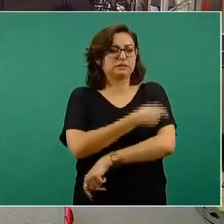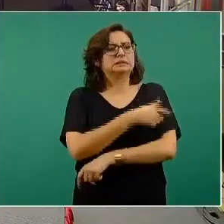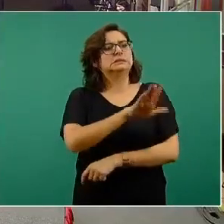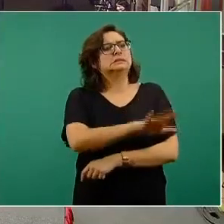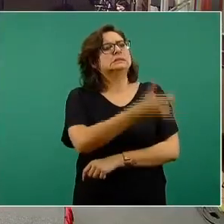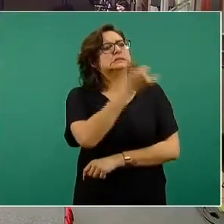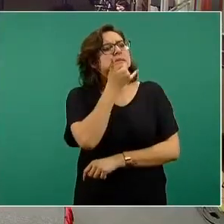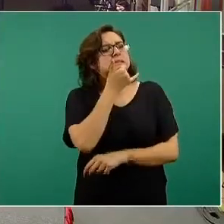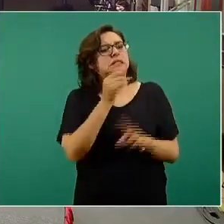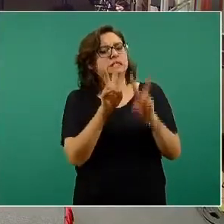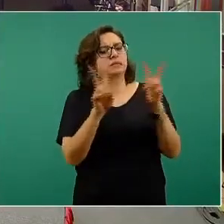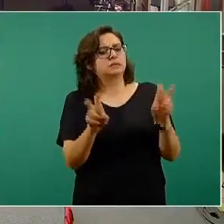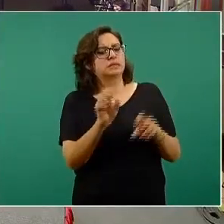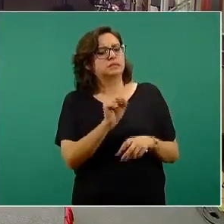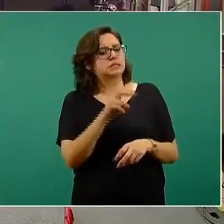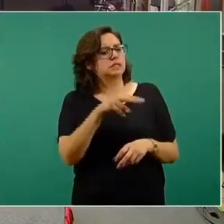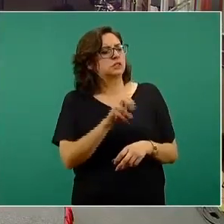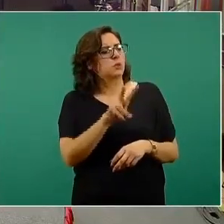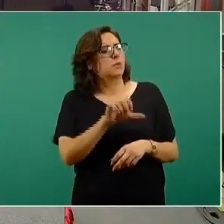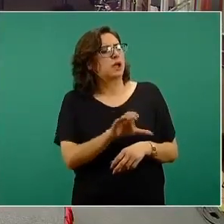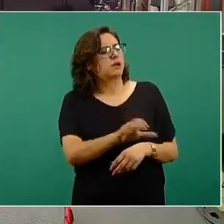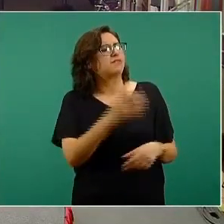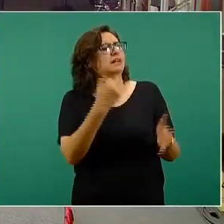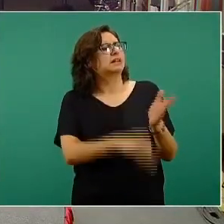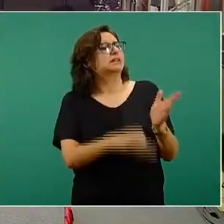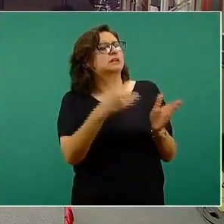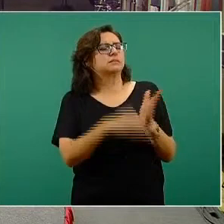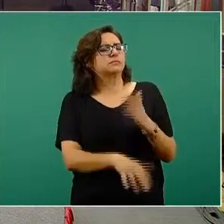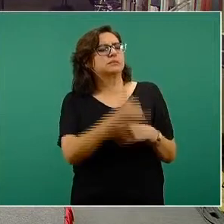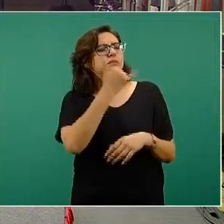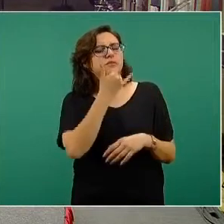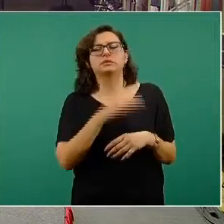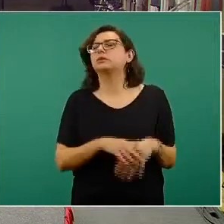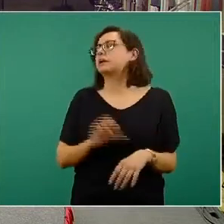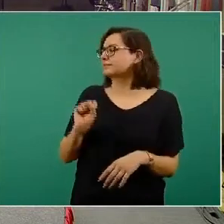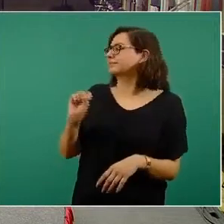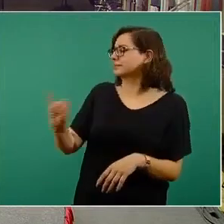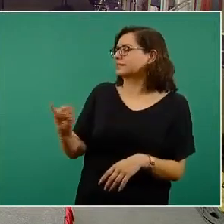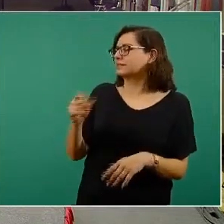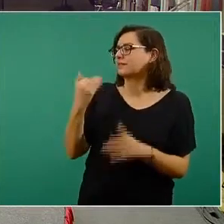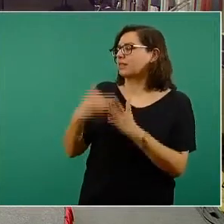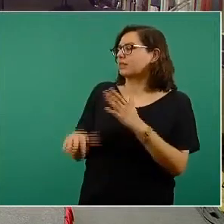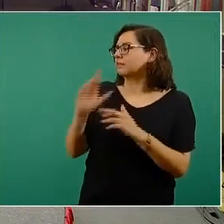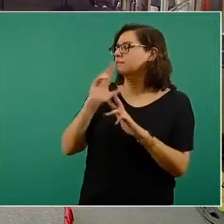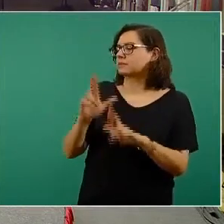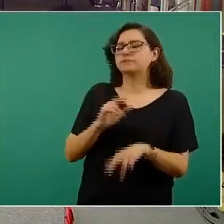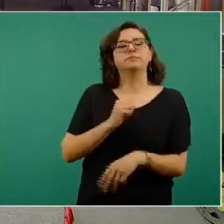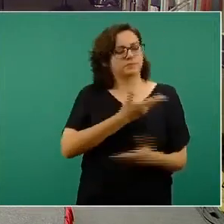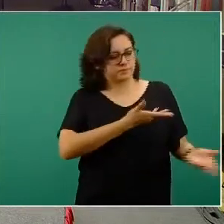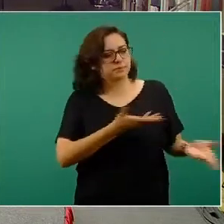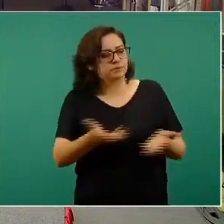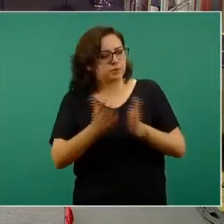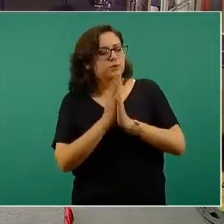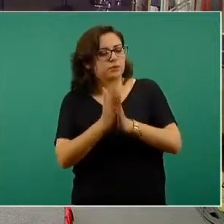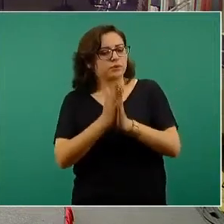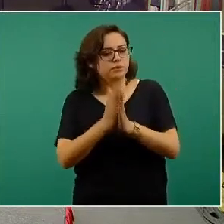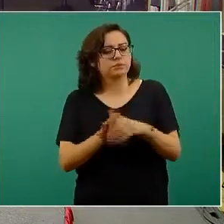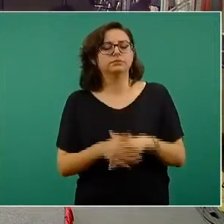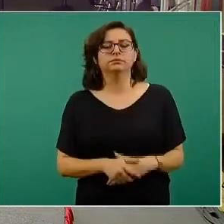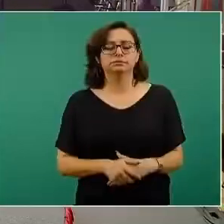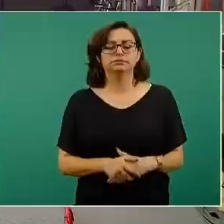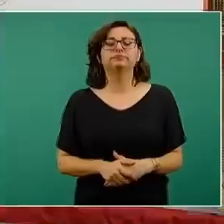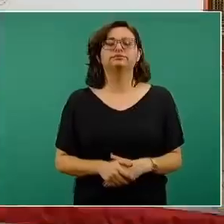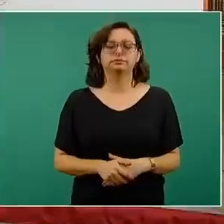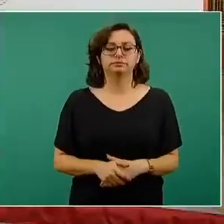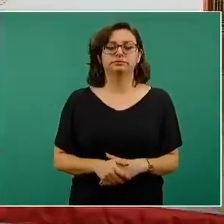Sinovac. Ecatepec, perfecto. Sinovac, Gracias. por favor. Precisamente lo que está registrado en la guía